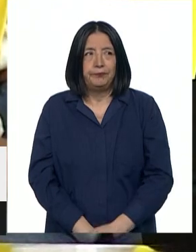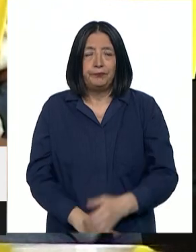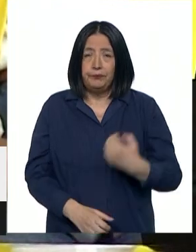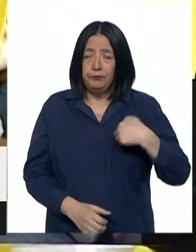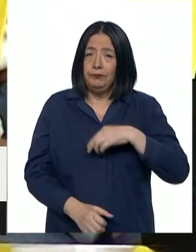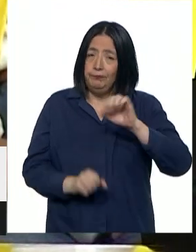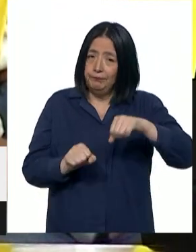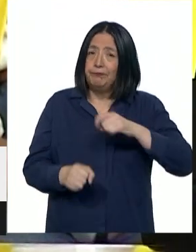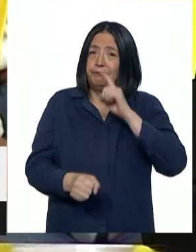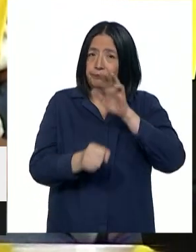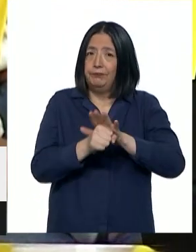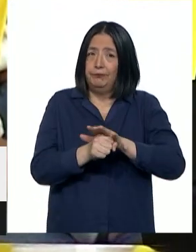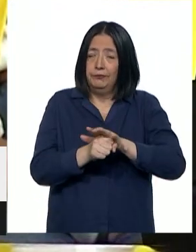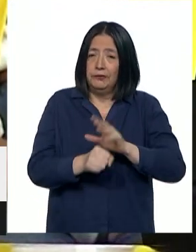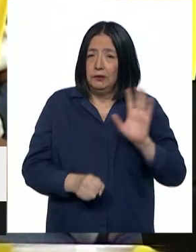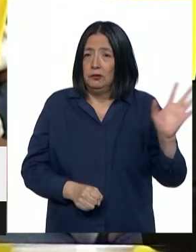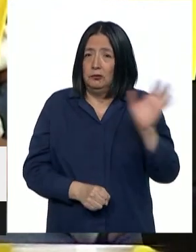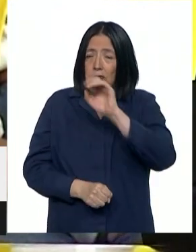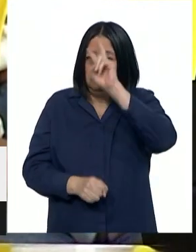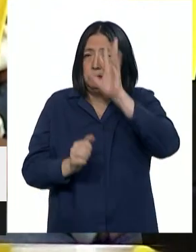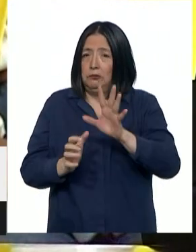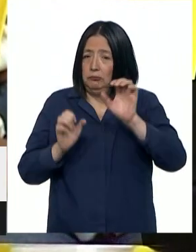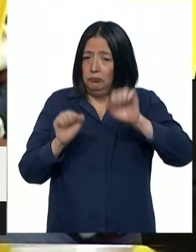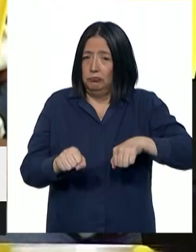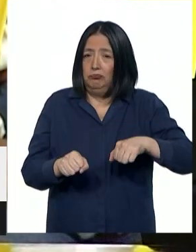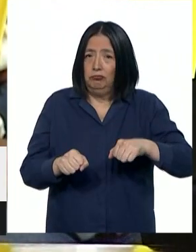Estamos comprometidos todos los peruanos